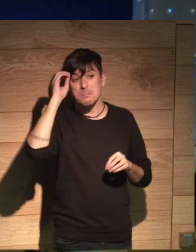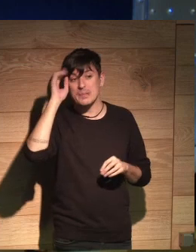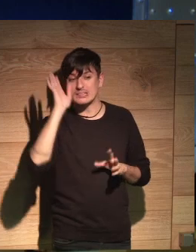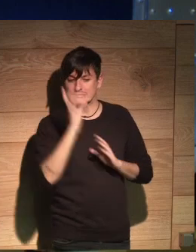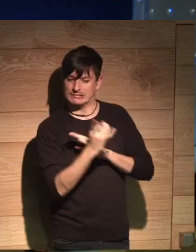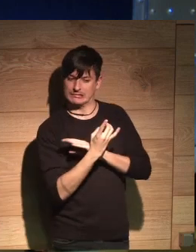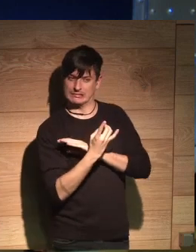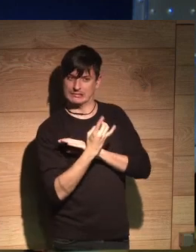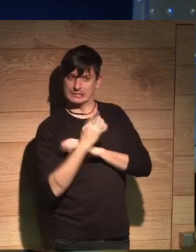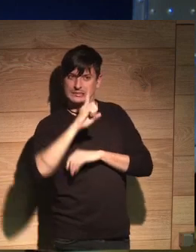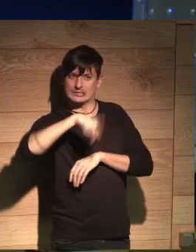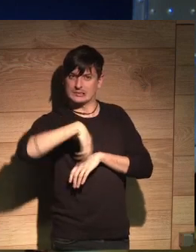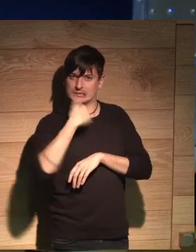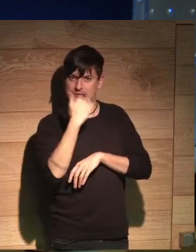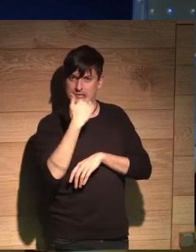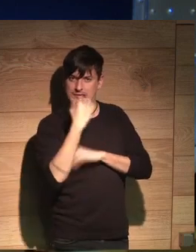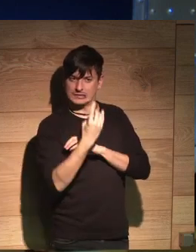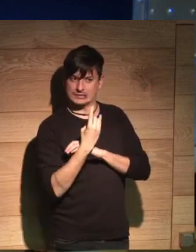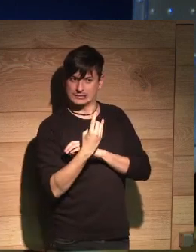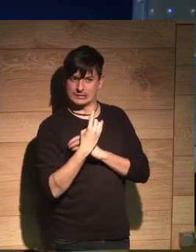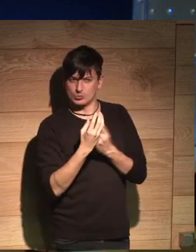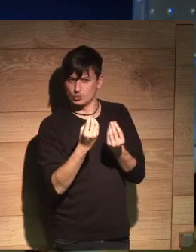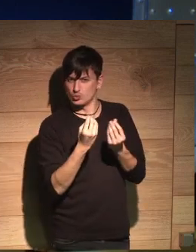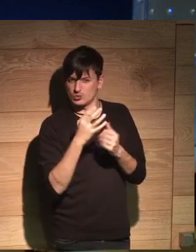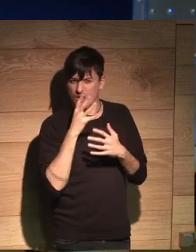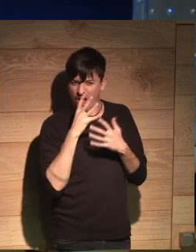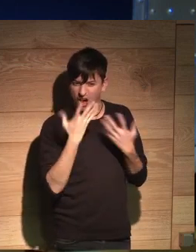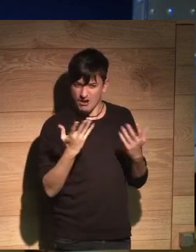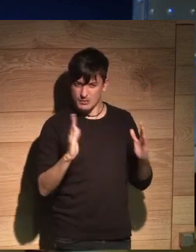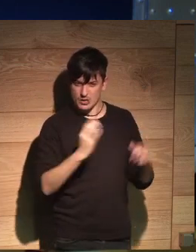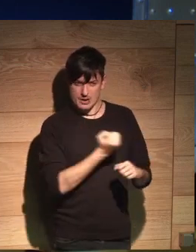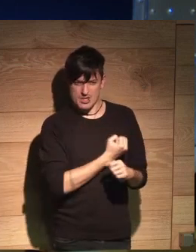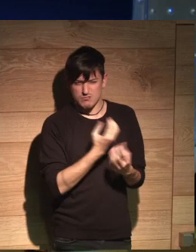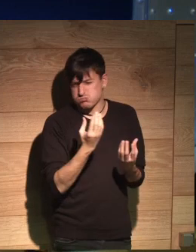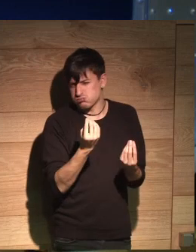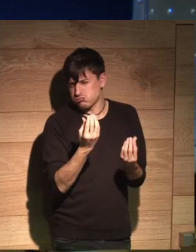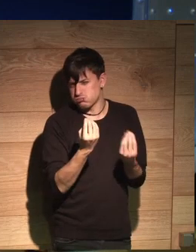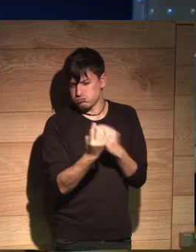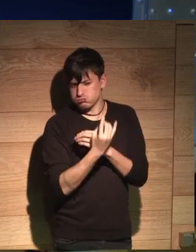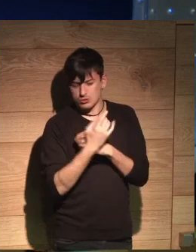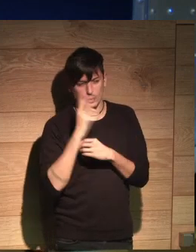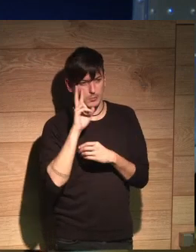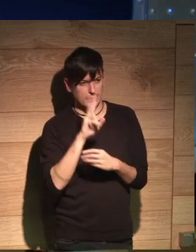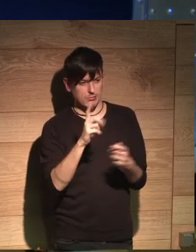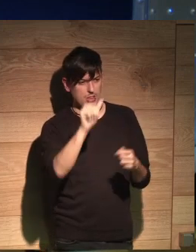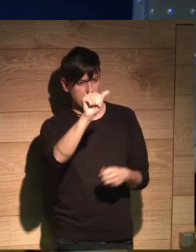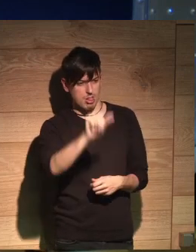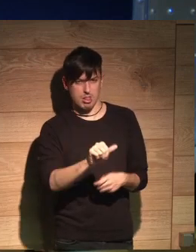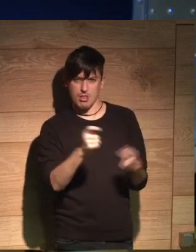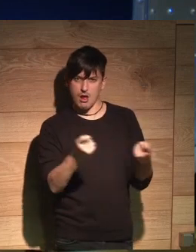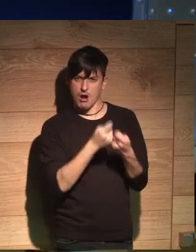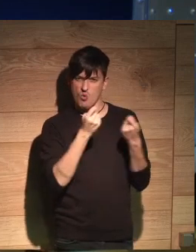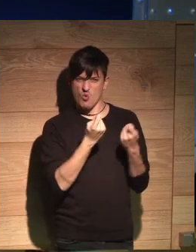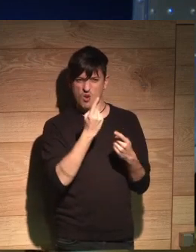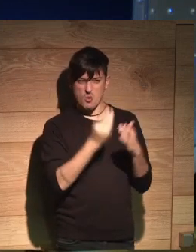gato por liebre en el mundo de los cosméticos muchísima. Y ahora en Navidad más que nunca, ¿de acuerdo? Y veo anuncios que realmente hay productos